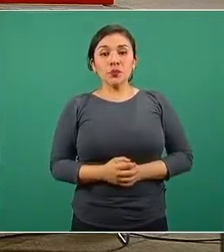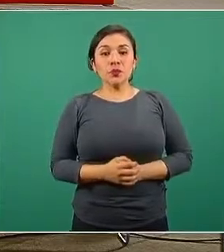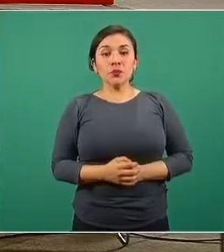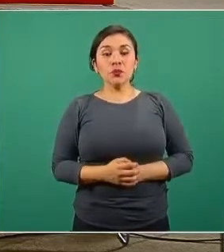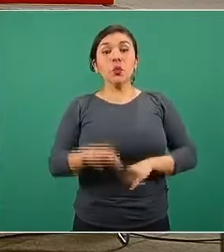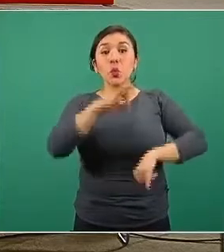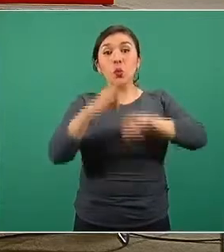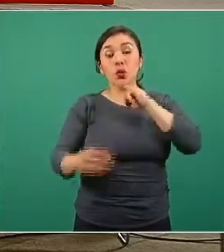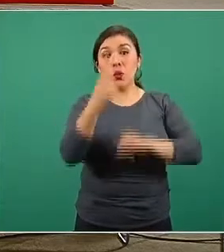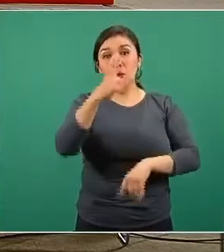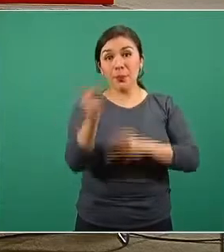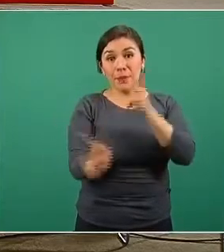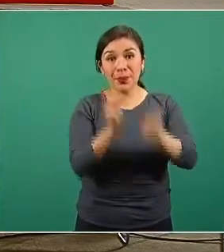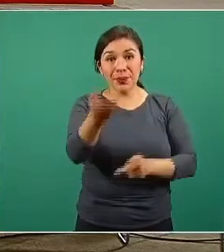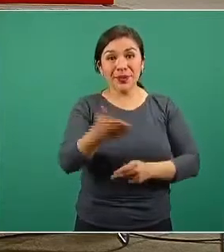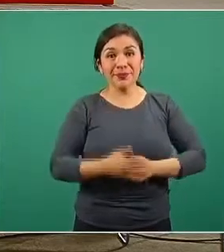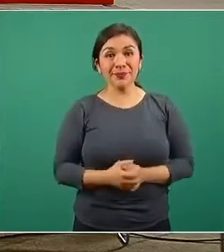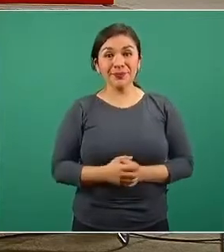La última pregunta, sí.